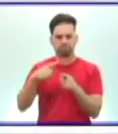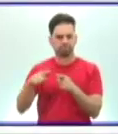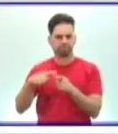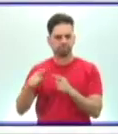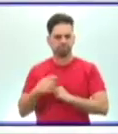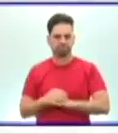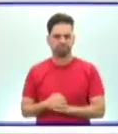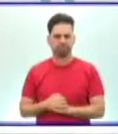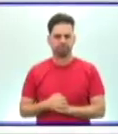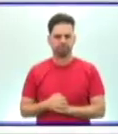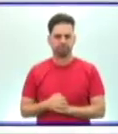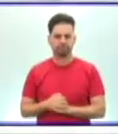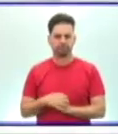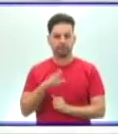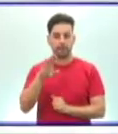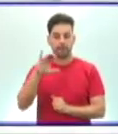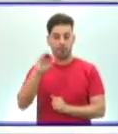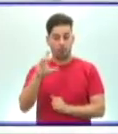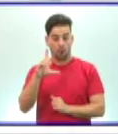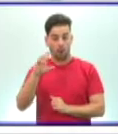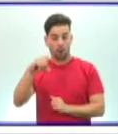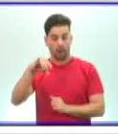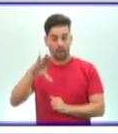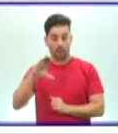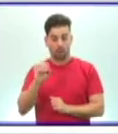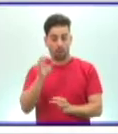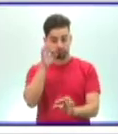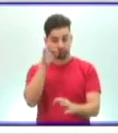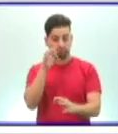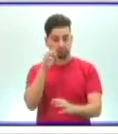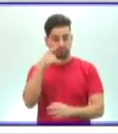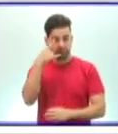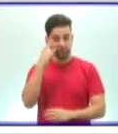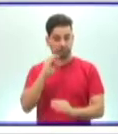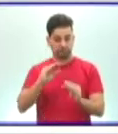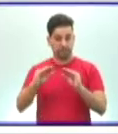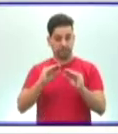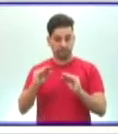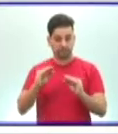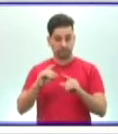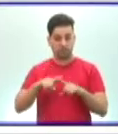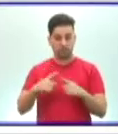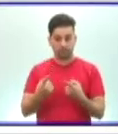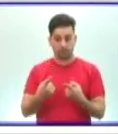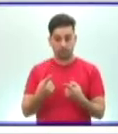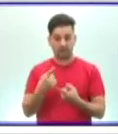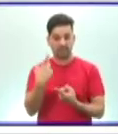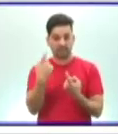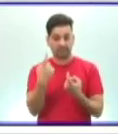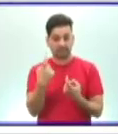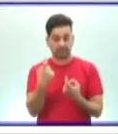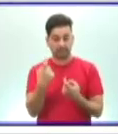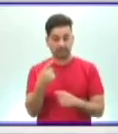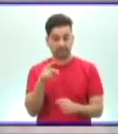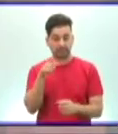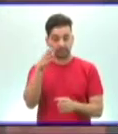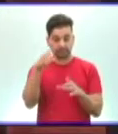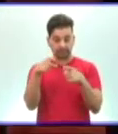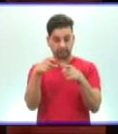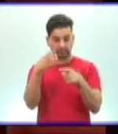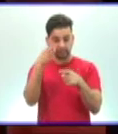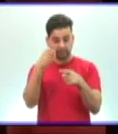un microscopio biológico sí se requiere una preparación más esmerada, ya que necesitas una muestra finísima de preparado y llevarlo al cristal